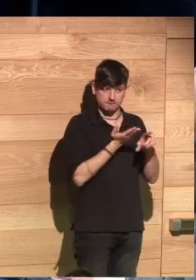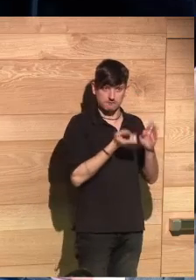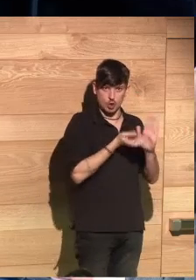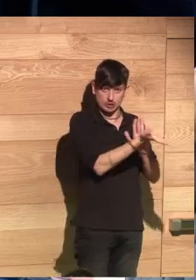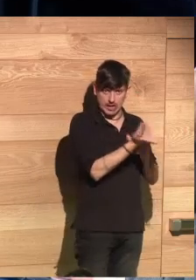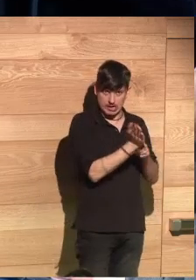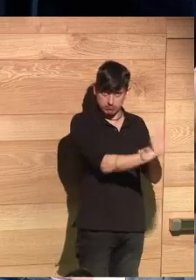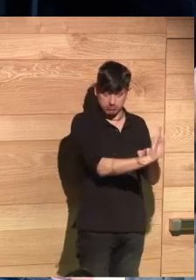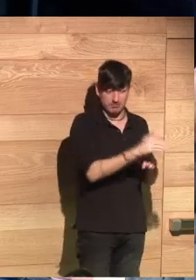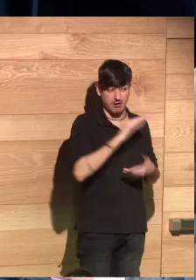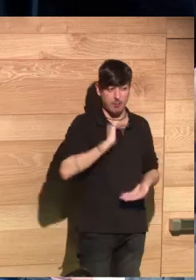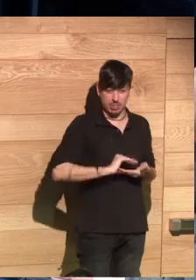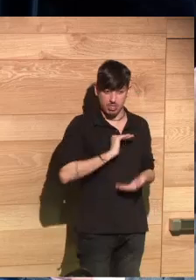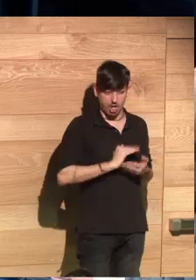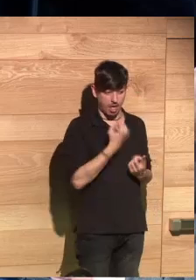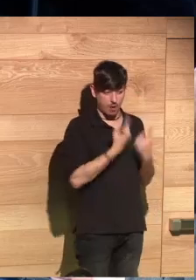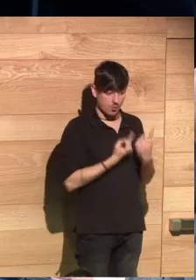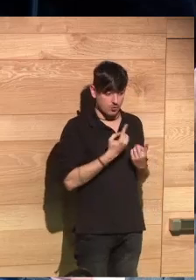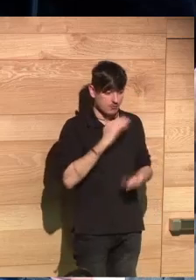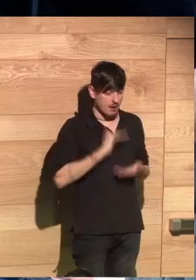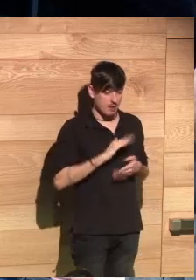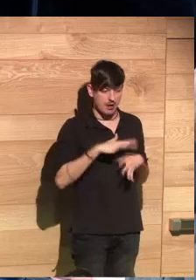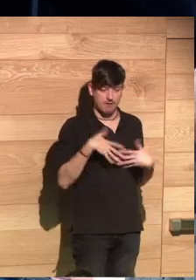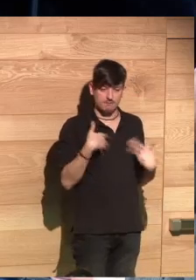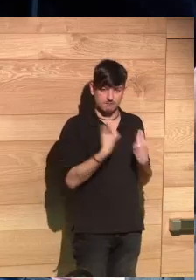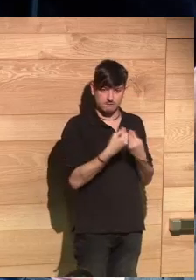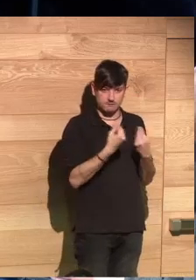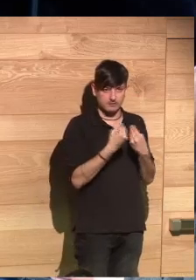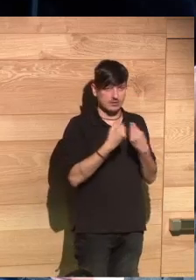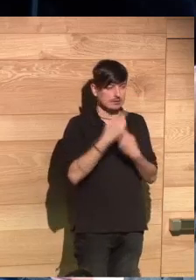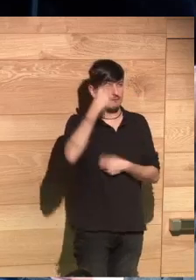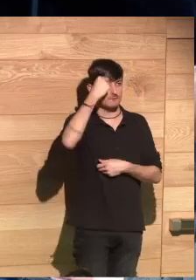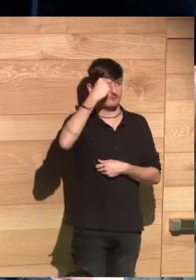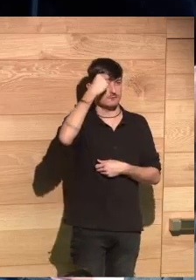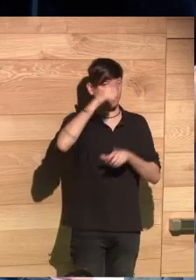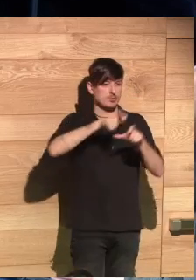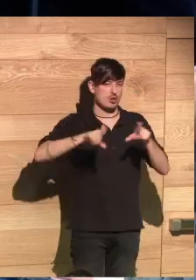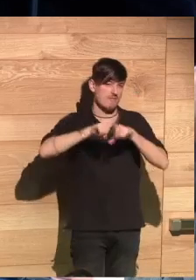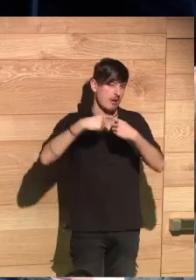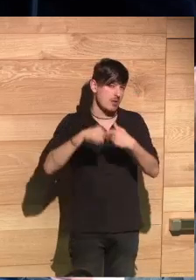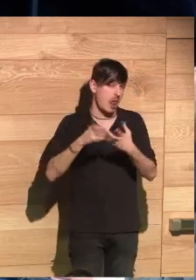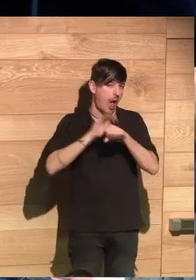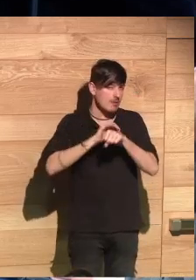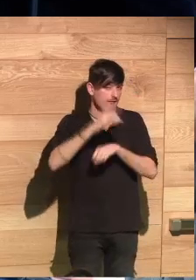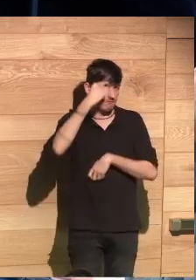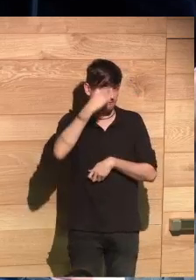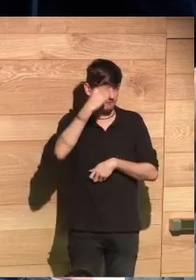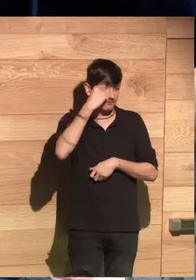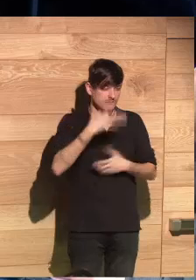representar, esa capacidad que algunos tenemos de convivir con nuestros fantasmas y que son parte de nosotros.